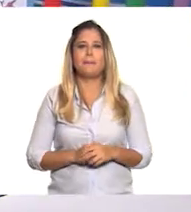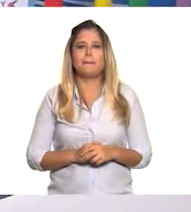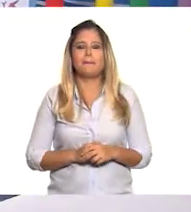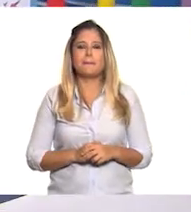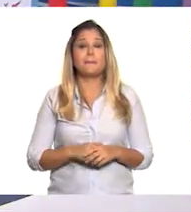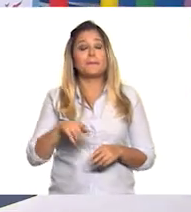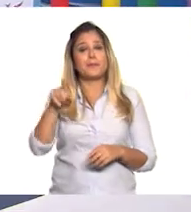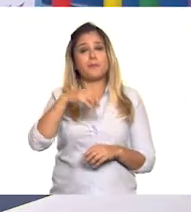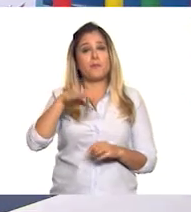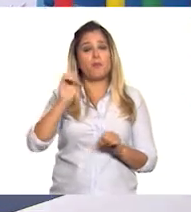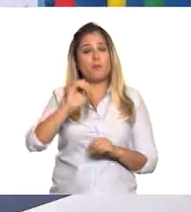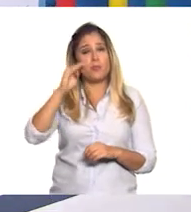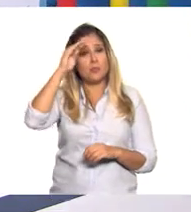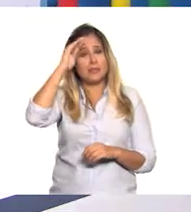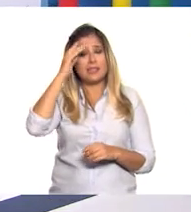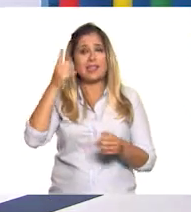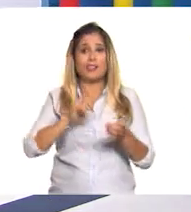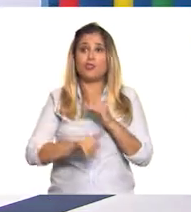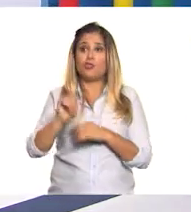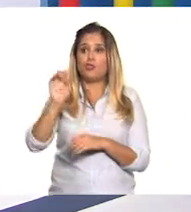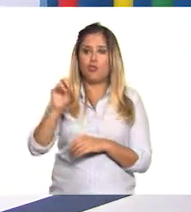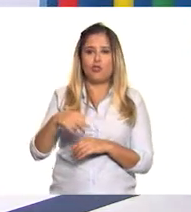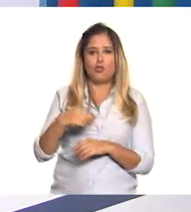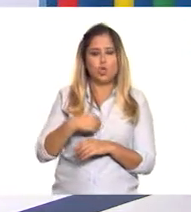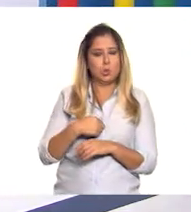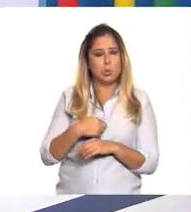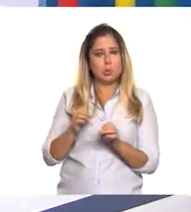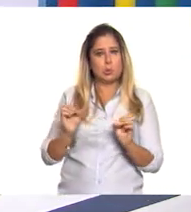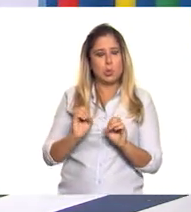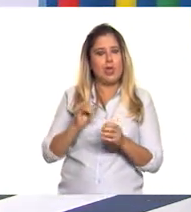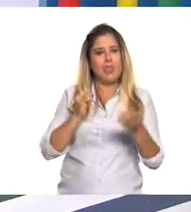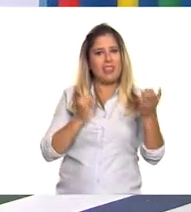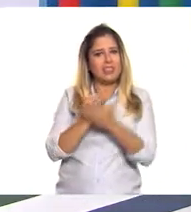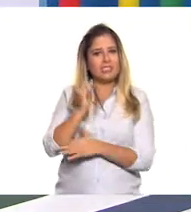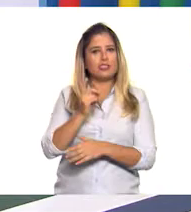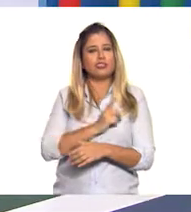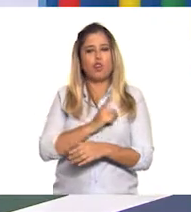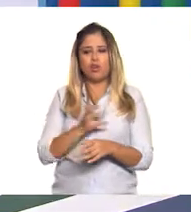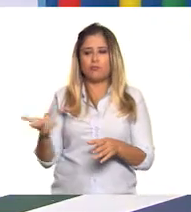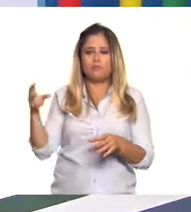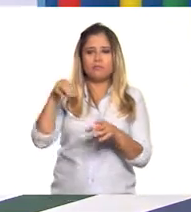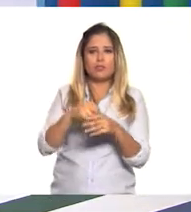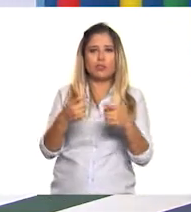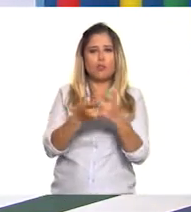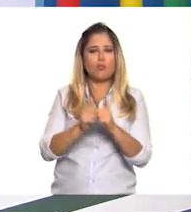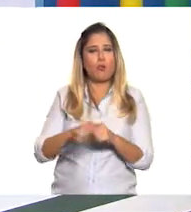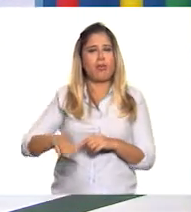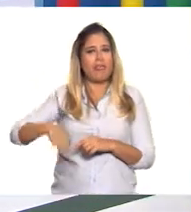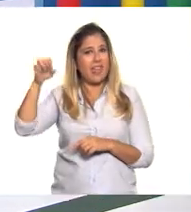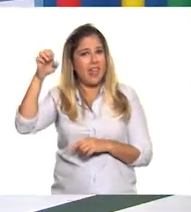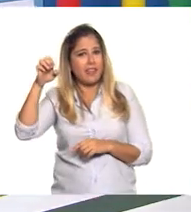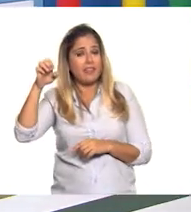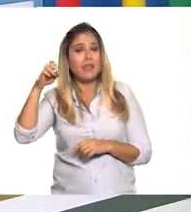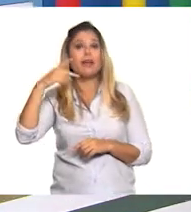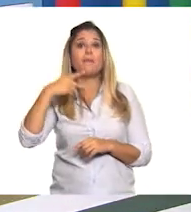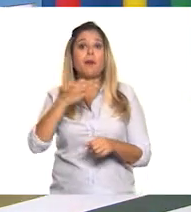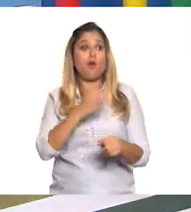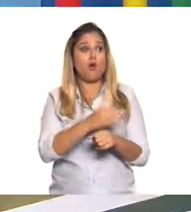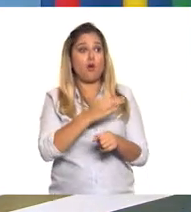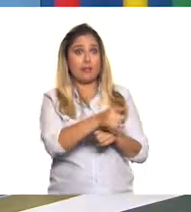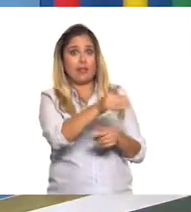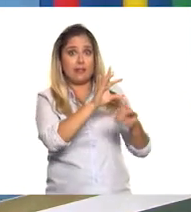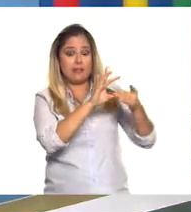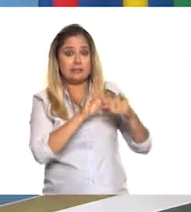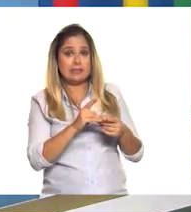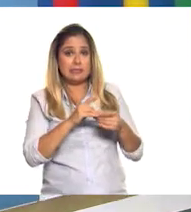habíamos reflexionado en ello ni Tom ni yo al tomar la decisión de solo incluir el grupo de edad. Pero con lo que nos acabas de